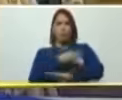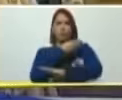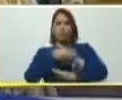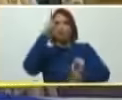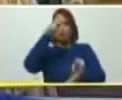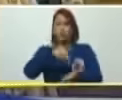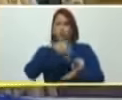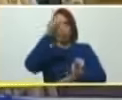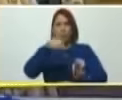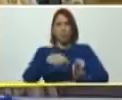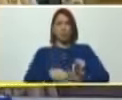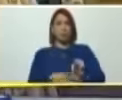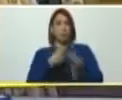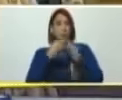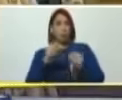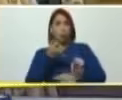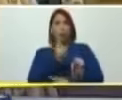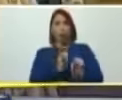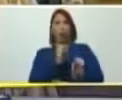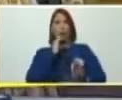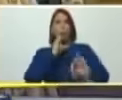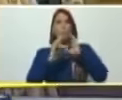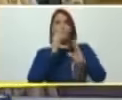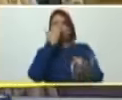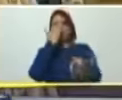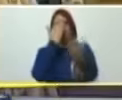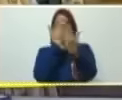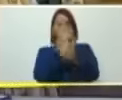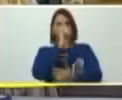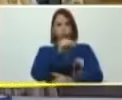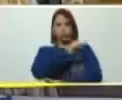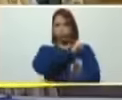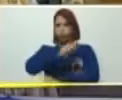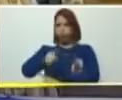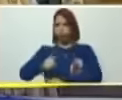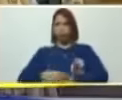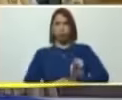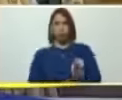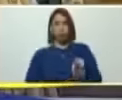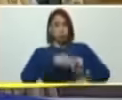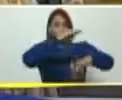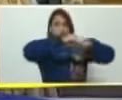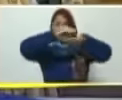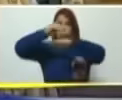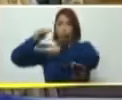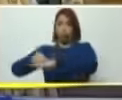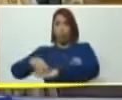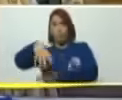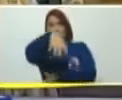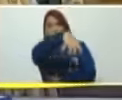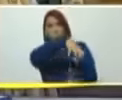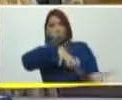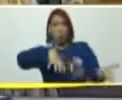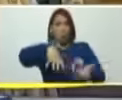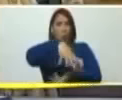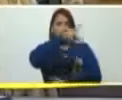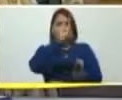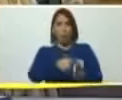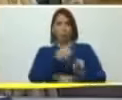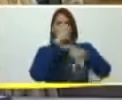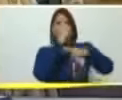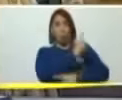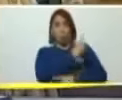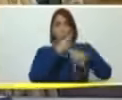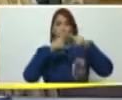todo, pero además tiene la comunicación directa en la denuncia, en el alerta de los problemas del 1x10 del